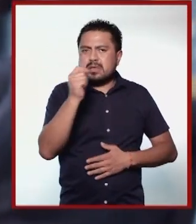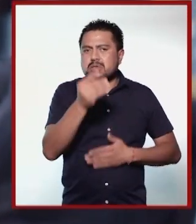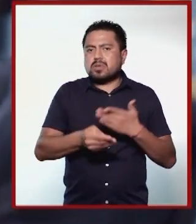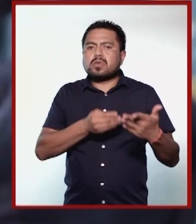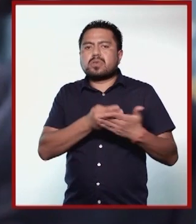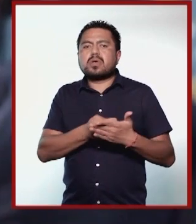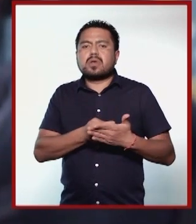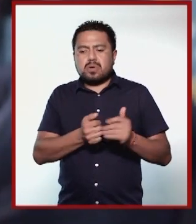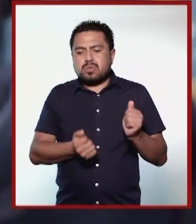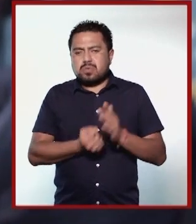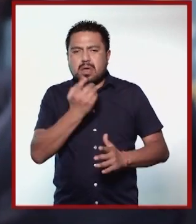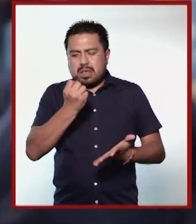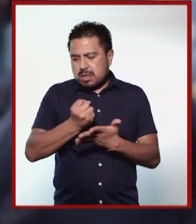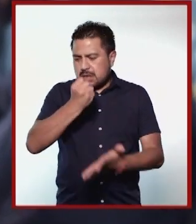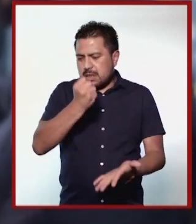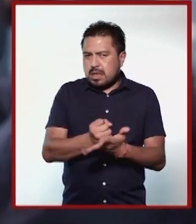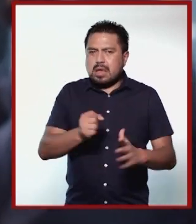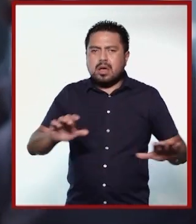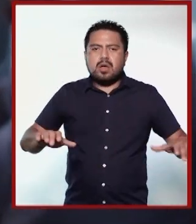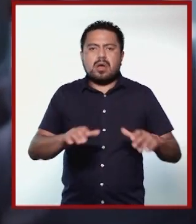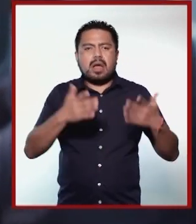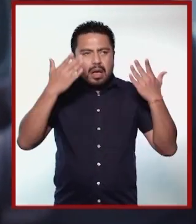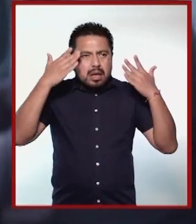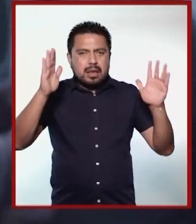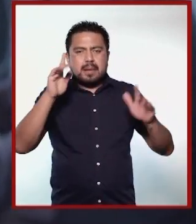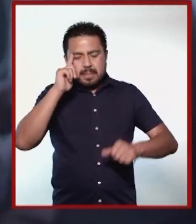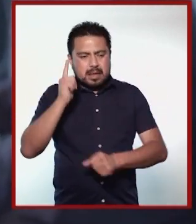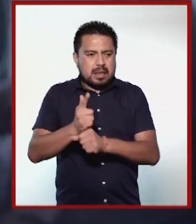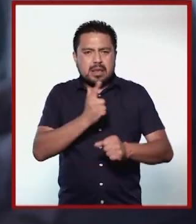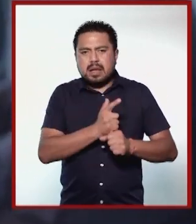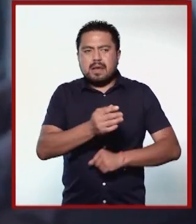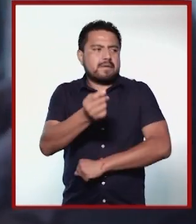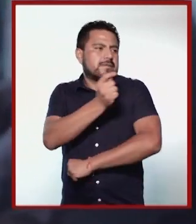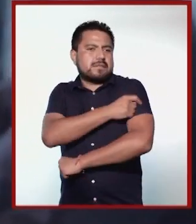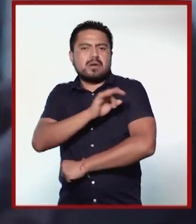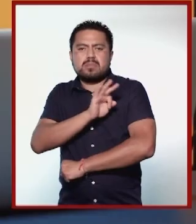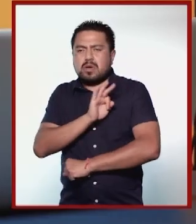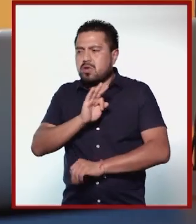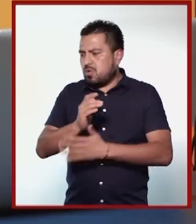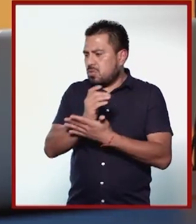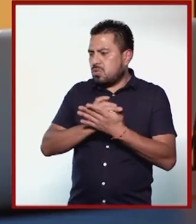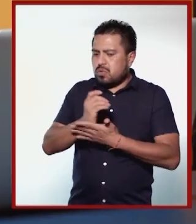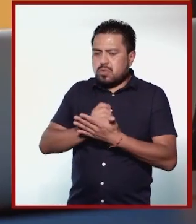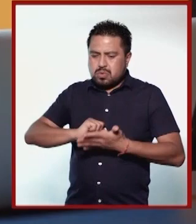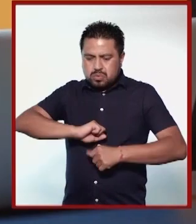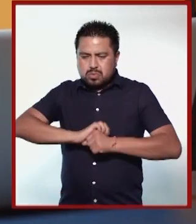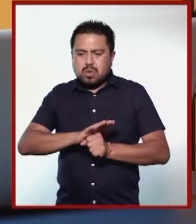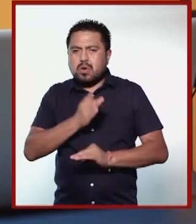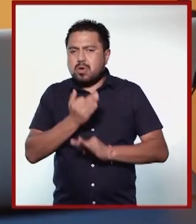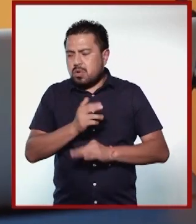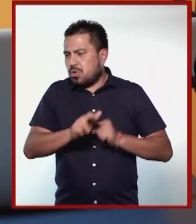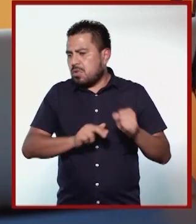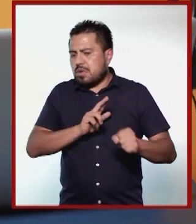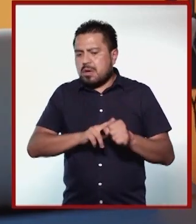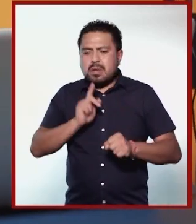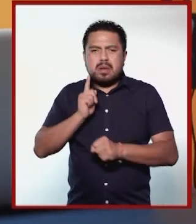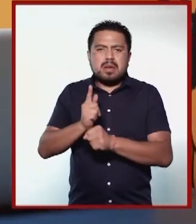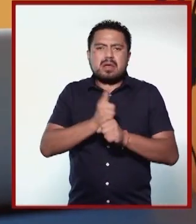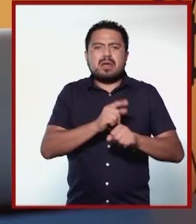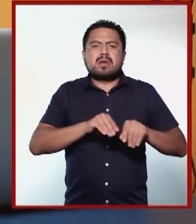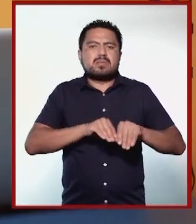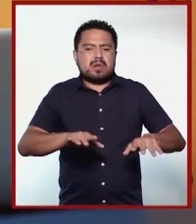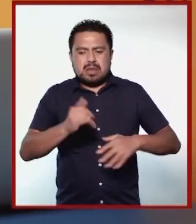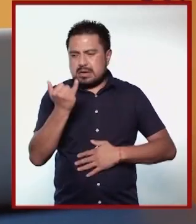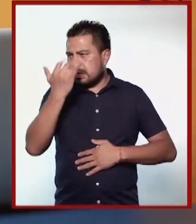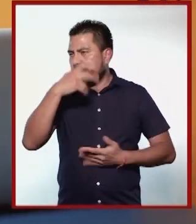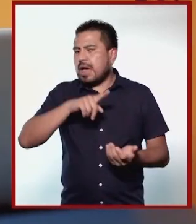sus patentes bajo licencias de código abierto para encontrar una vacuna que cure el coronavirus. Hasta hoy es normal ver que los influencers sean rostros